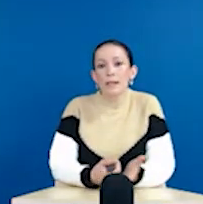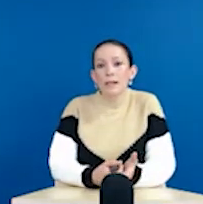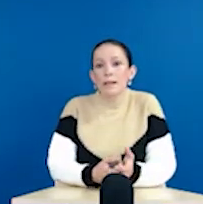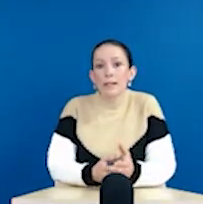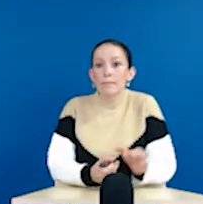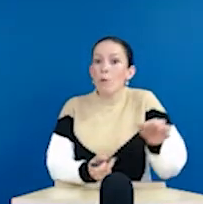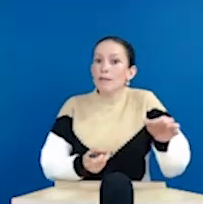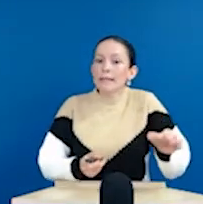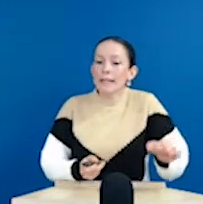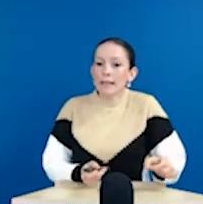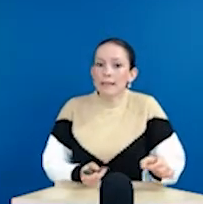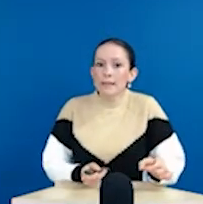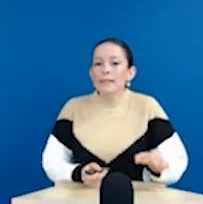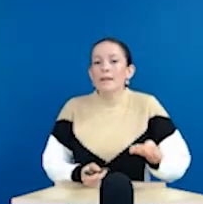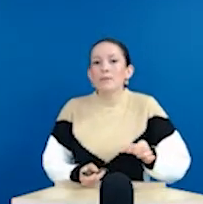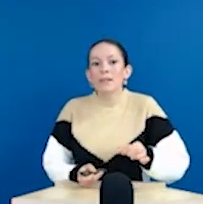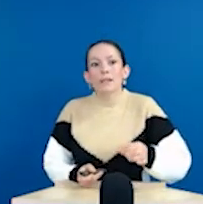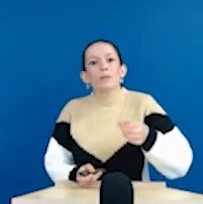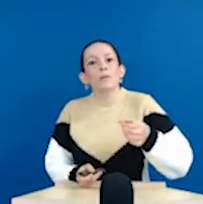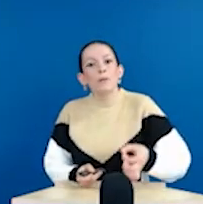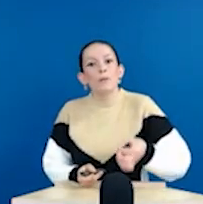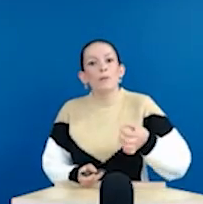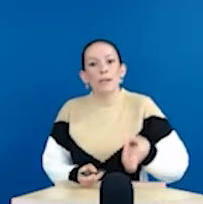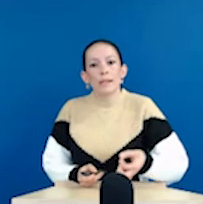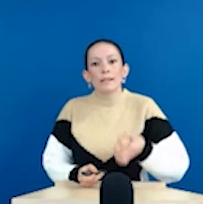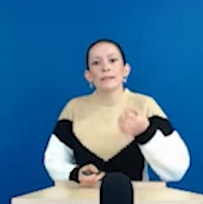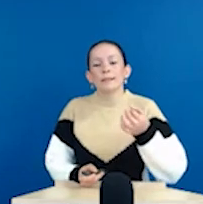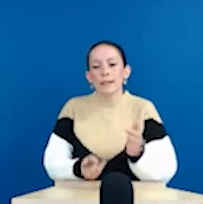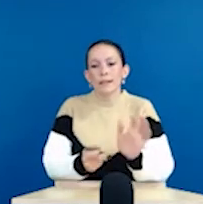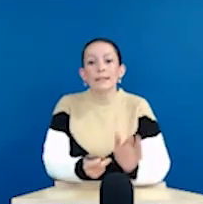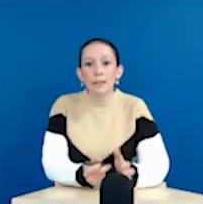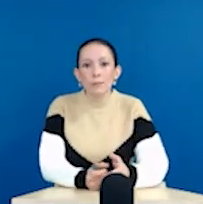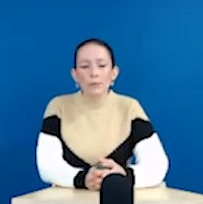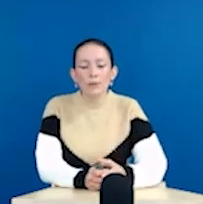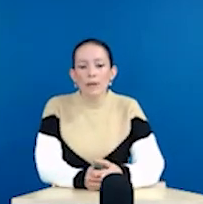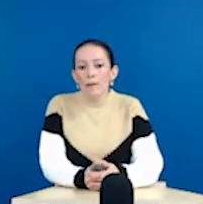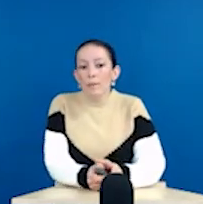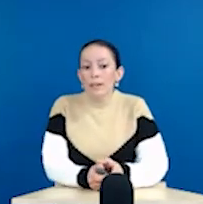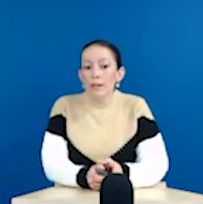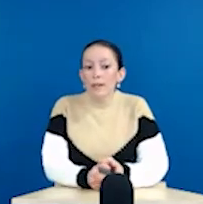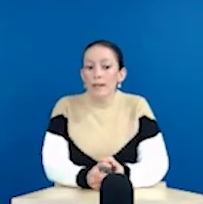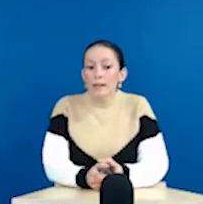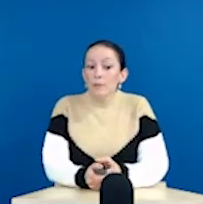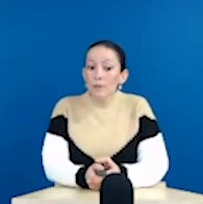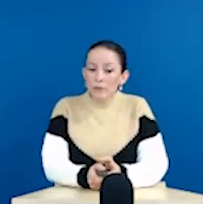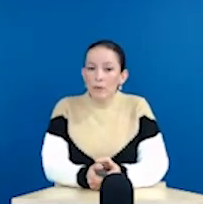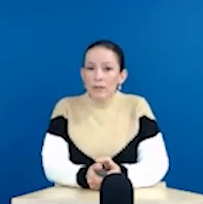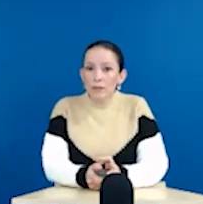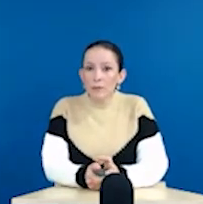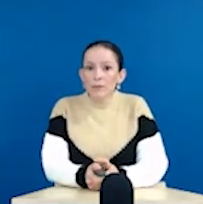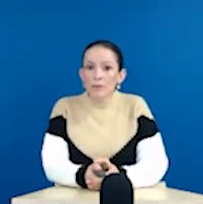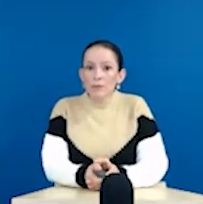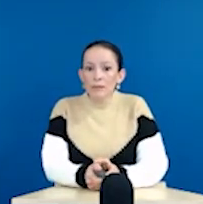que la caneca de bolsa negra debemos echar todo lo que es residuos, porque